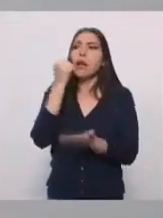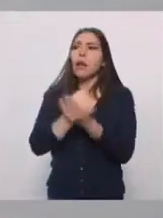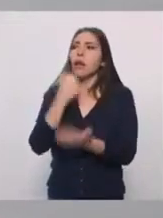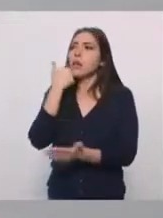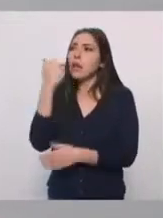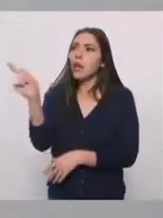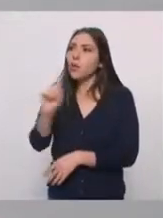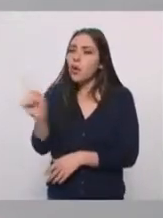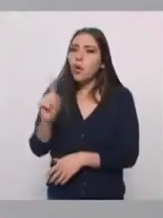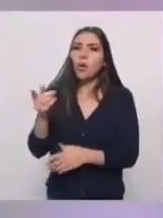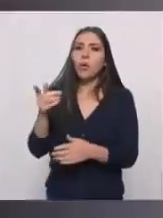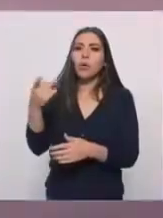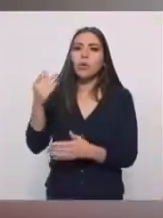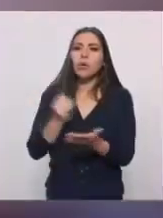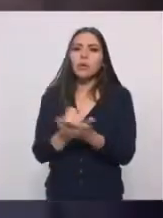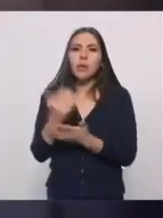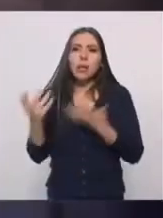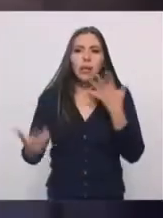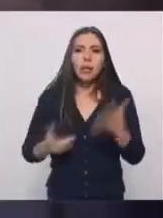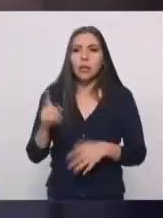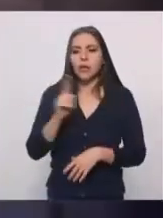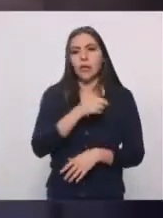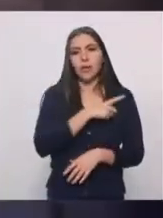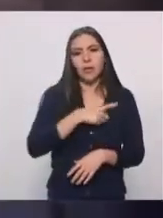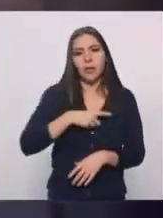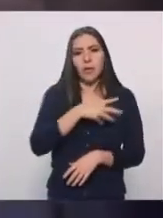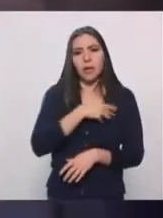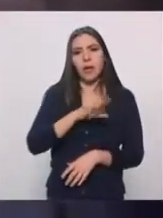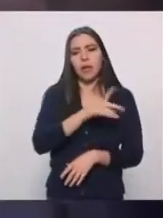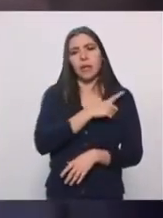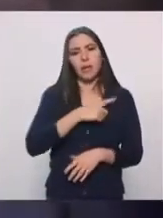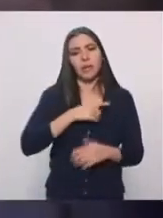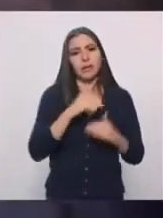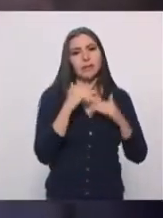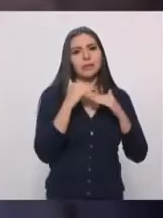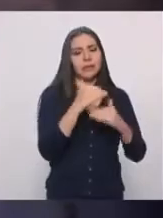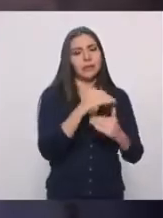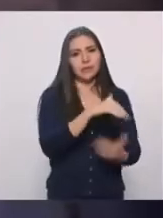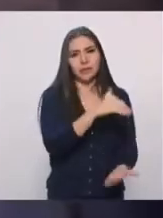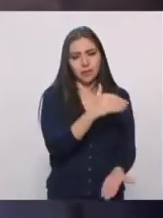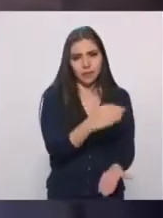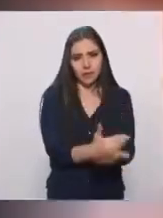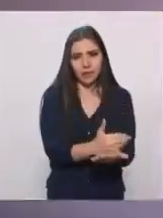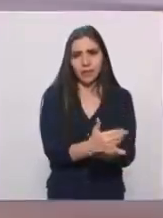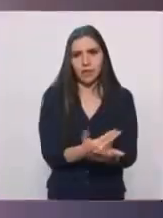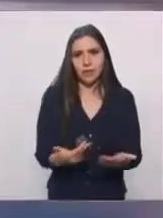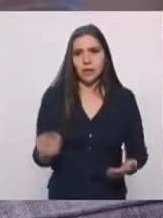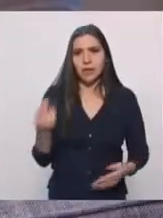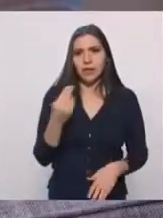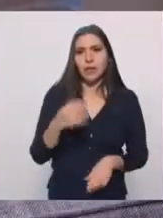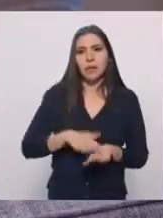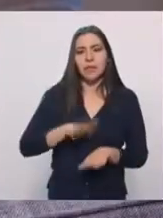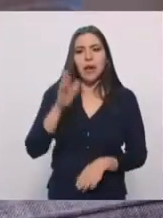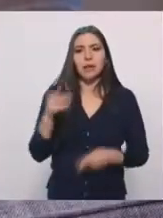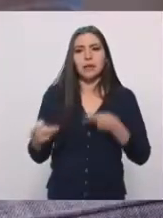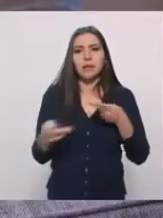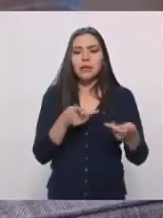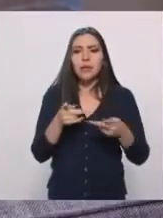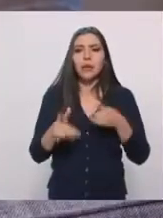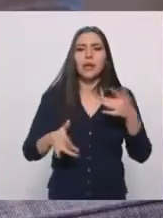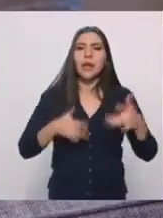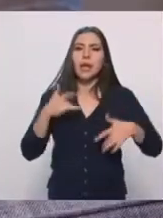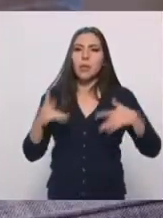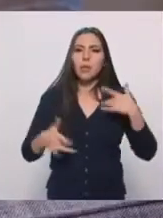que ir marcando límites. Claro, va a ser de una forma todavía mucho más elaborada emocionalmente, Claro. con mucha